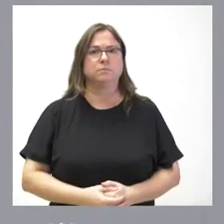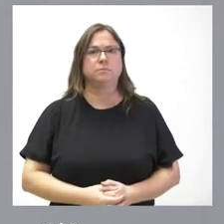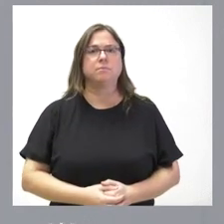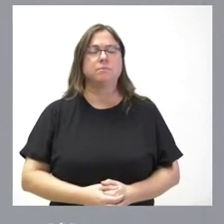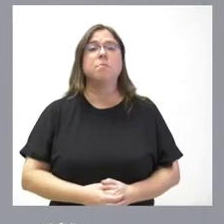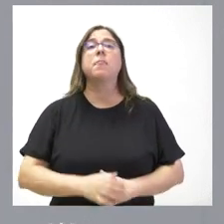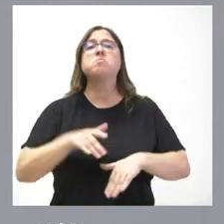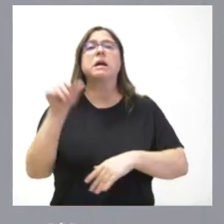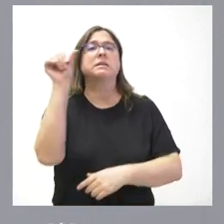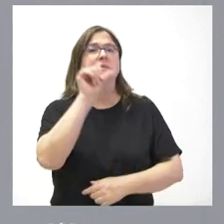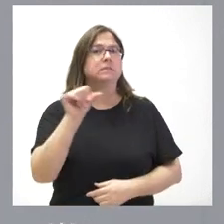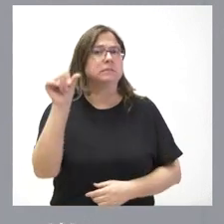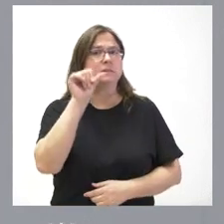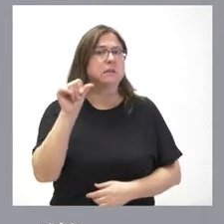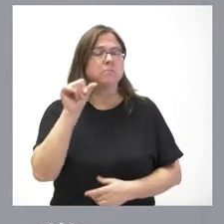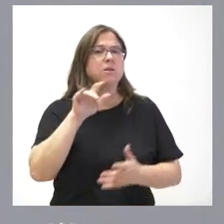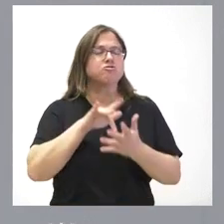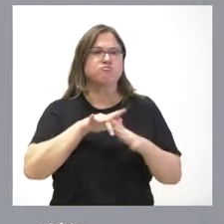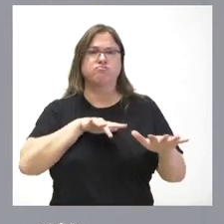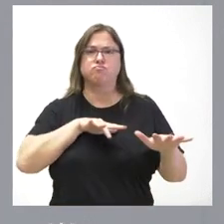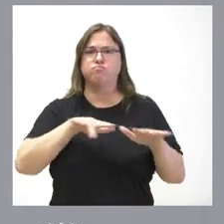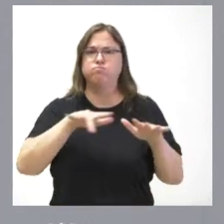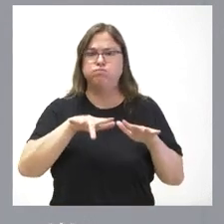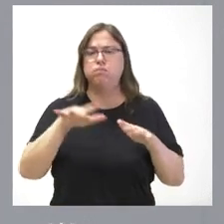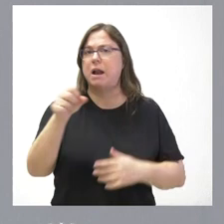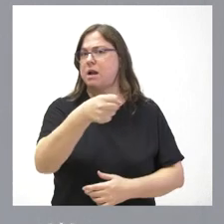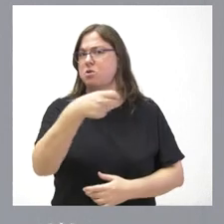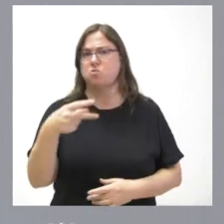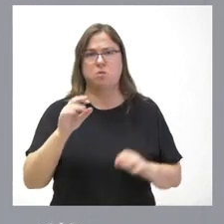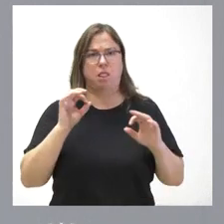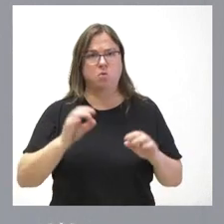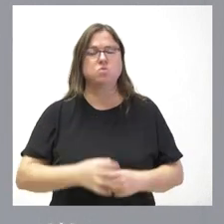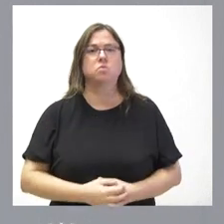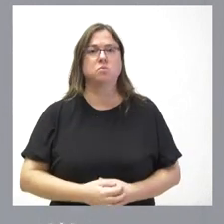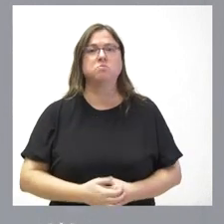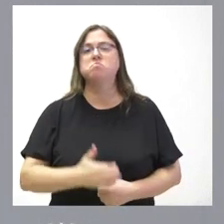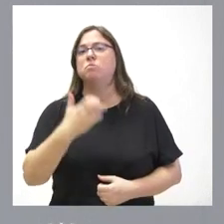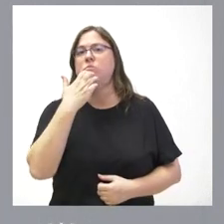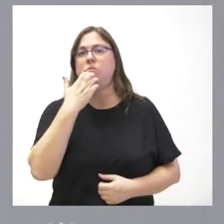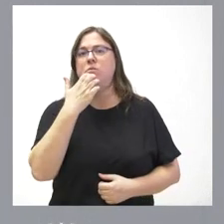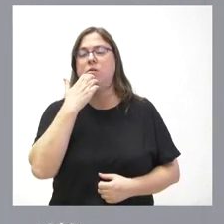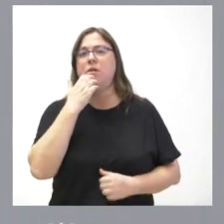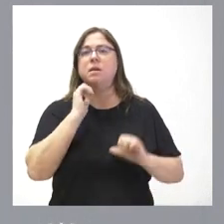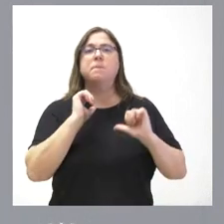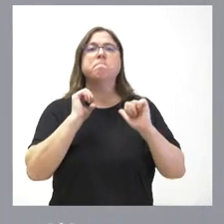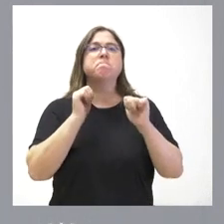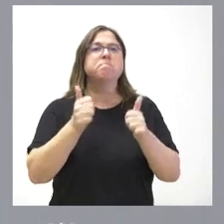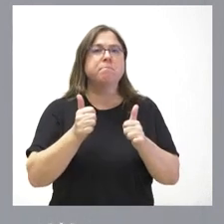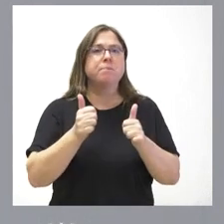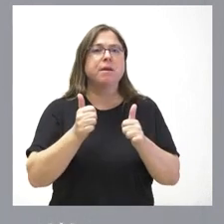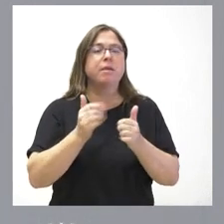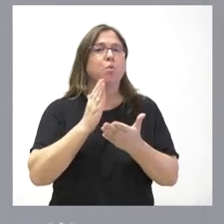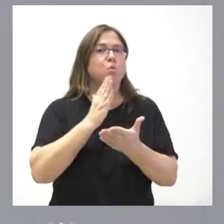las últimas semanas habrán visto ustedes muchísima actividad en términos de resultados desde la puesta en marcha del